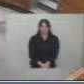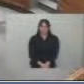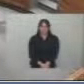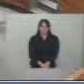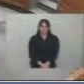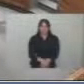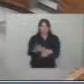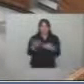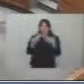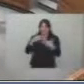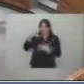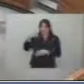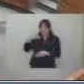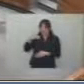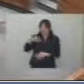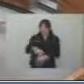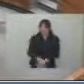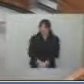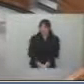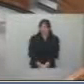Gracias, presidente.